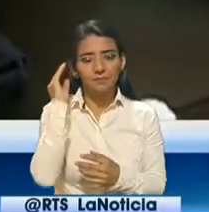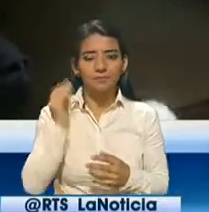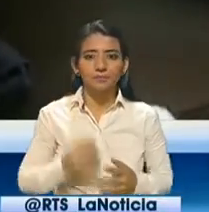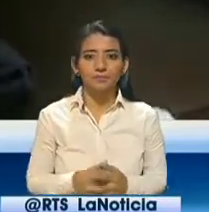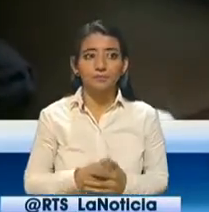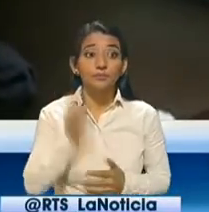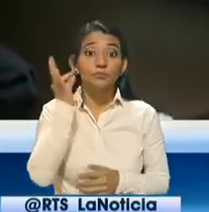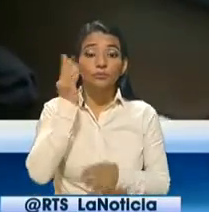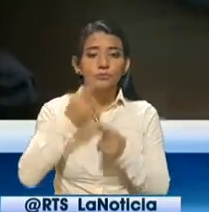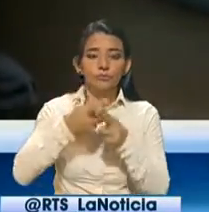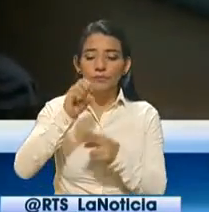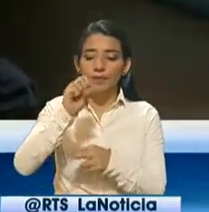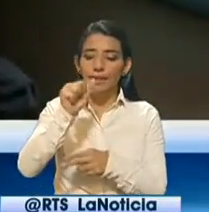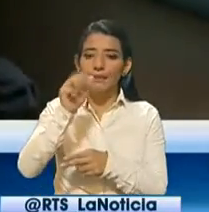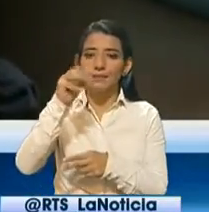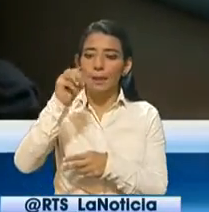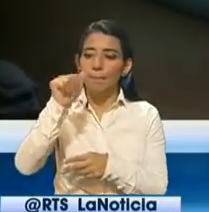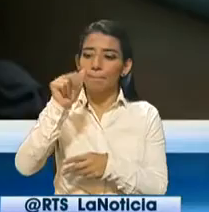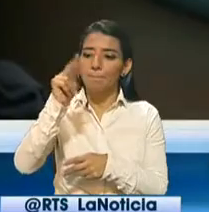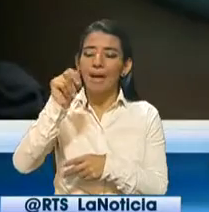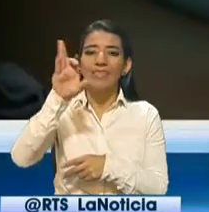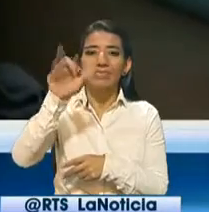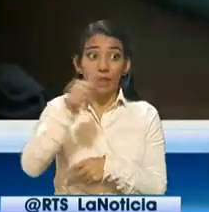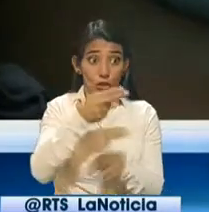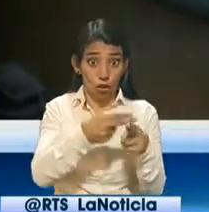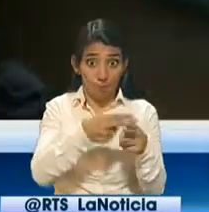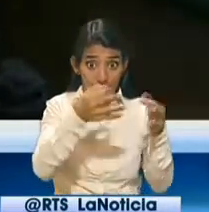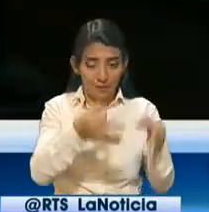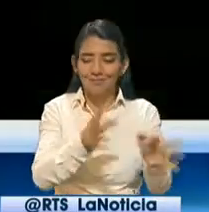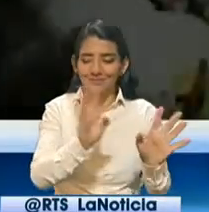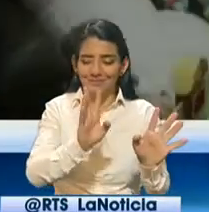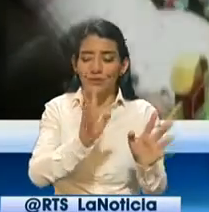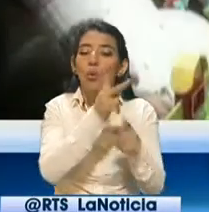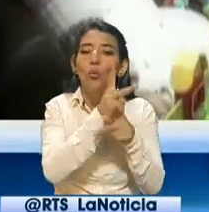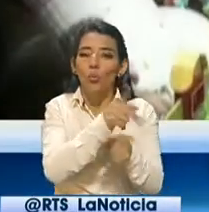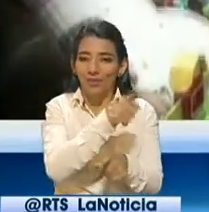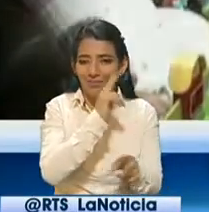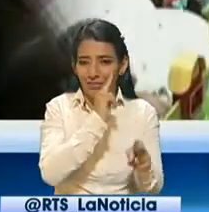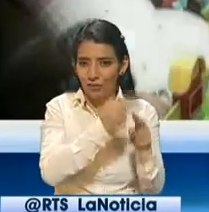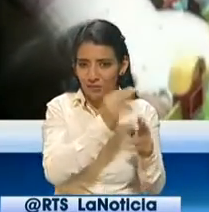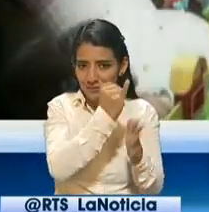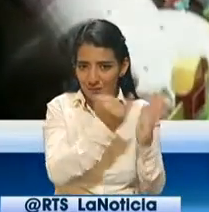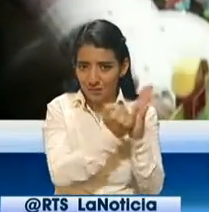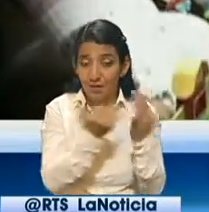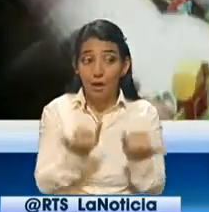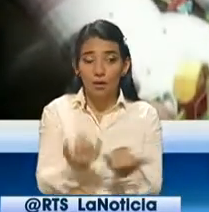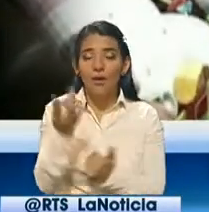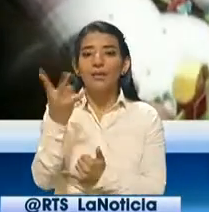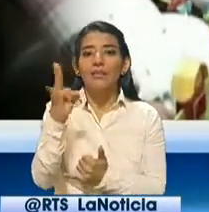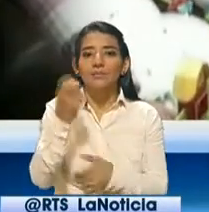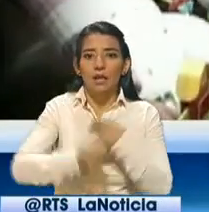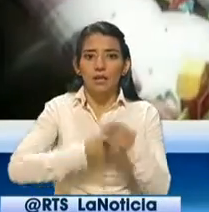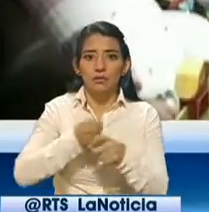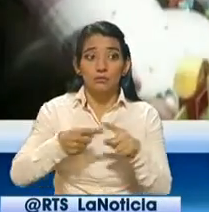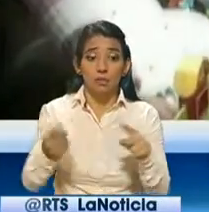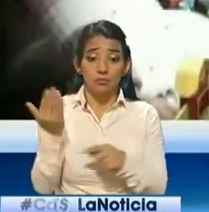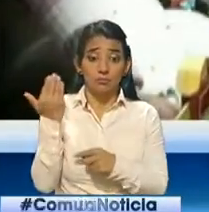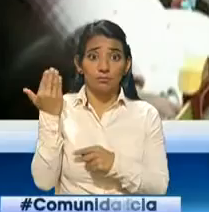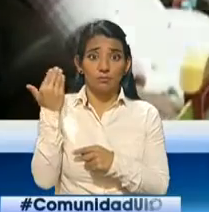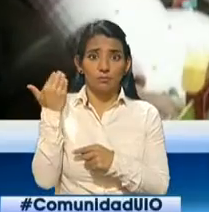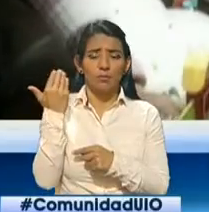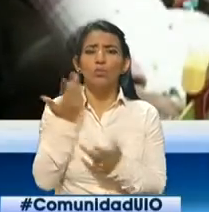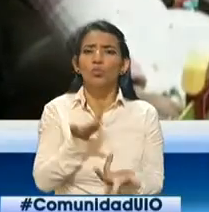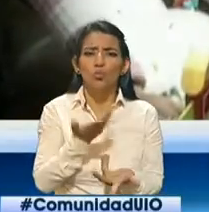Ella es Samantha, así la llamaremos para proteger su identidad. Actualmente tiene 17 años, pero hace pocos meses